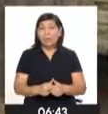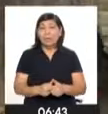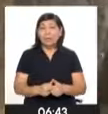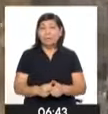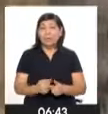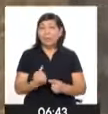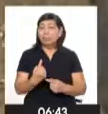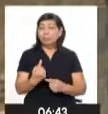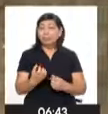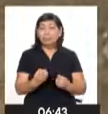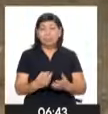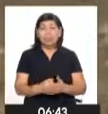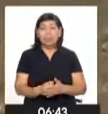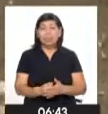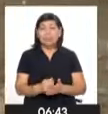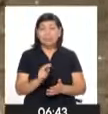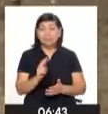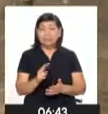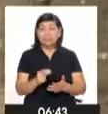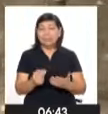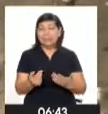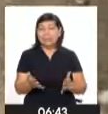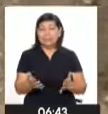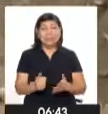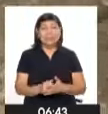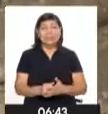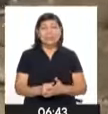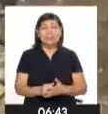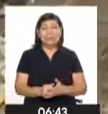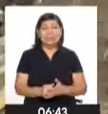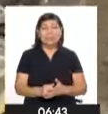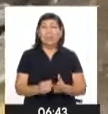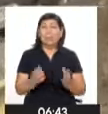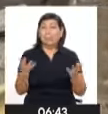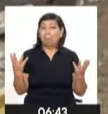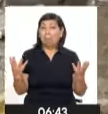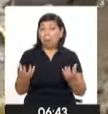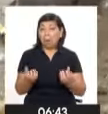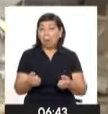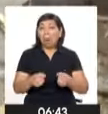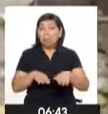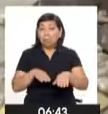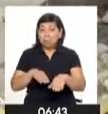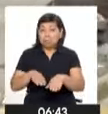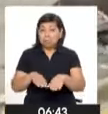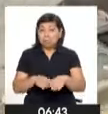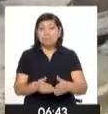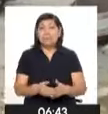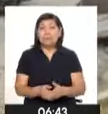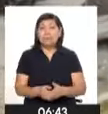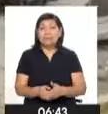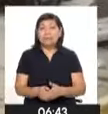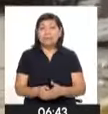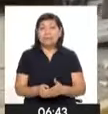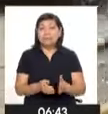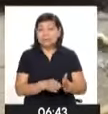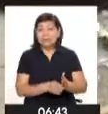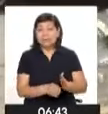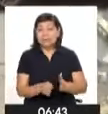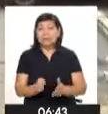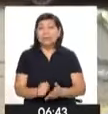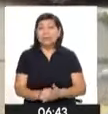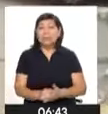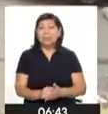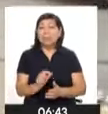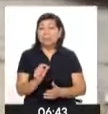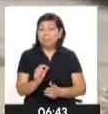el tráfico que hace un momento veíamos, pues ya se ha descongestionado porque se ha tenido que liberar una parte de esa vía. Los